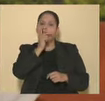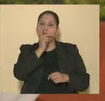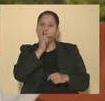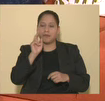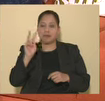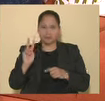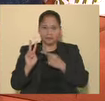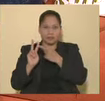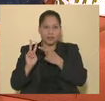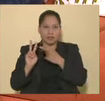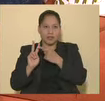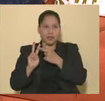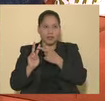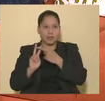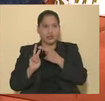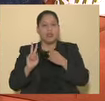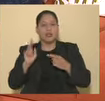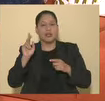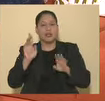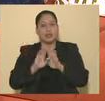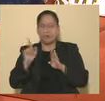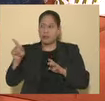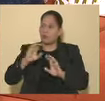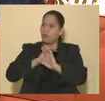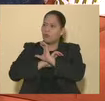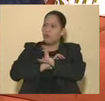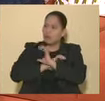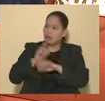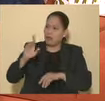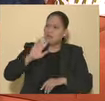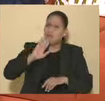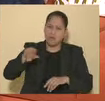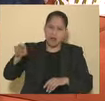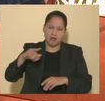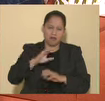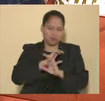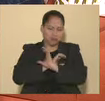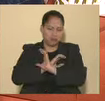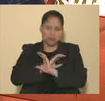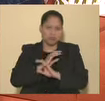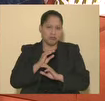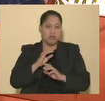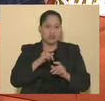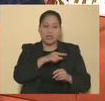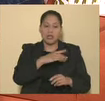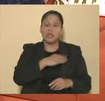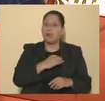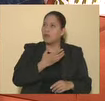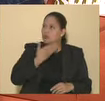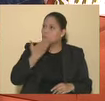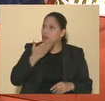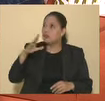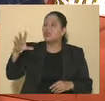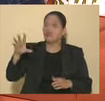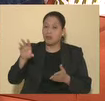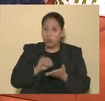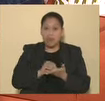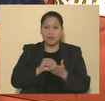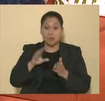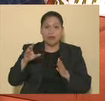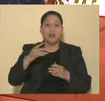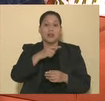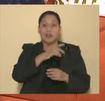familia están presentando una conducta equivocada, la tendencia de los hijos es imitar la